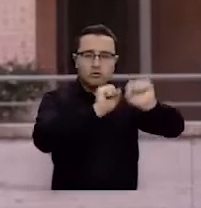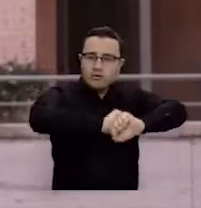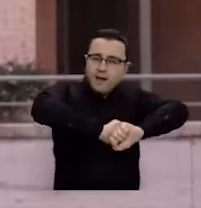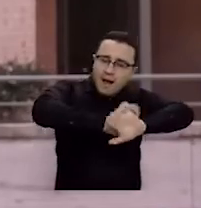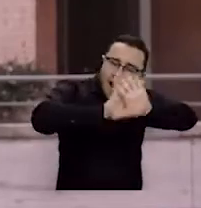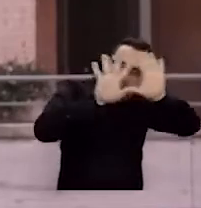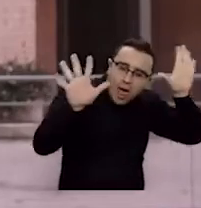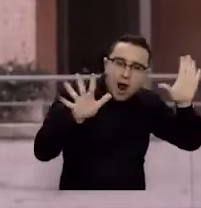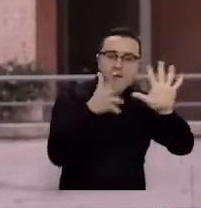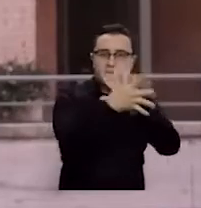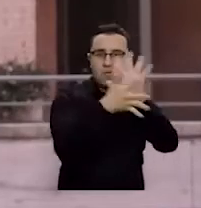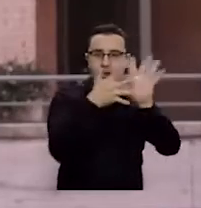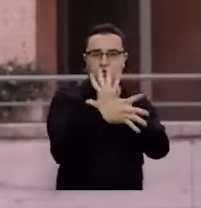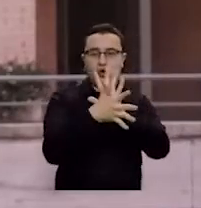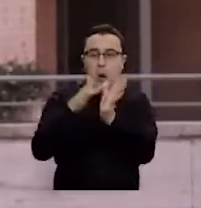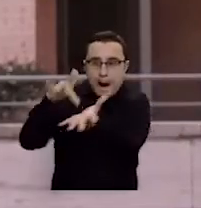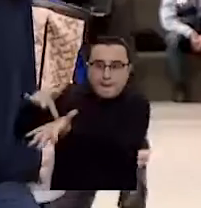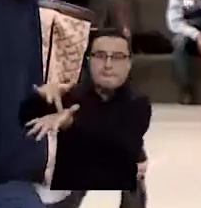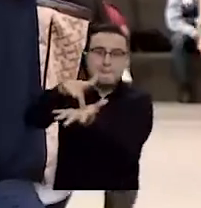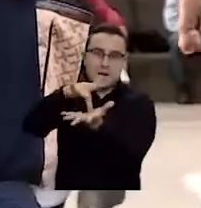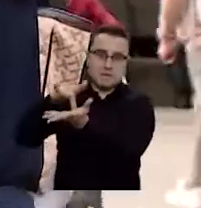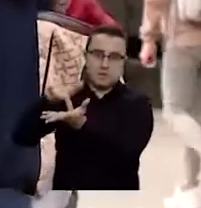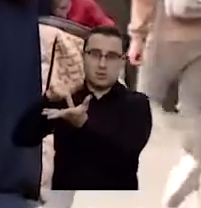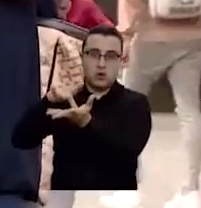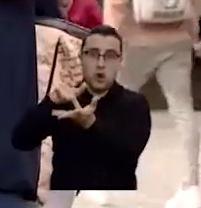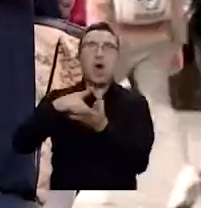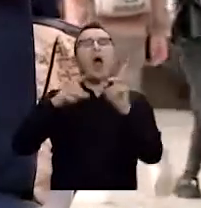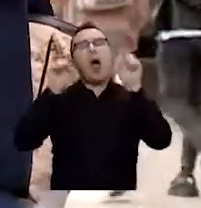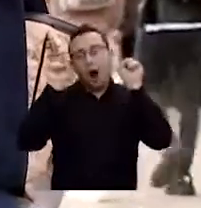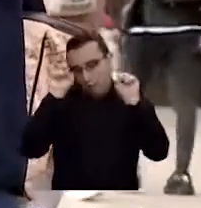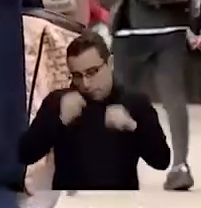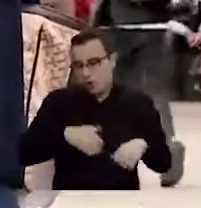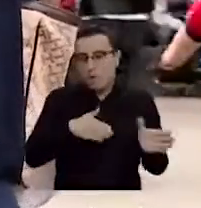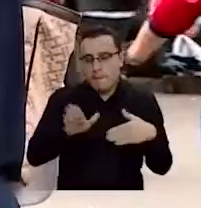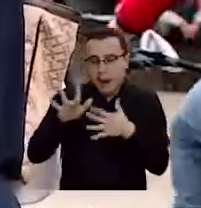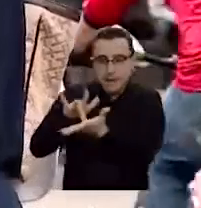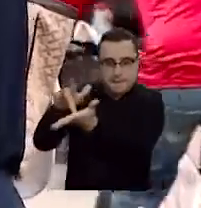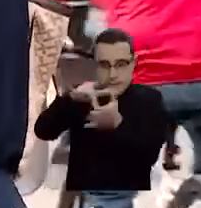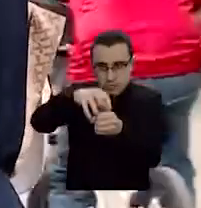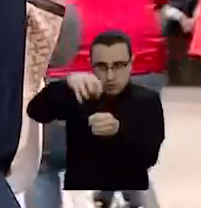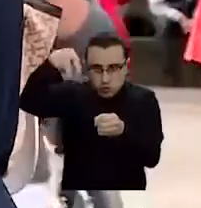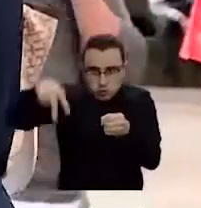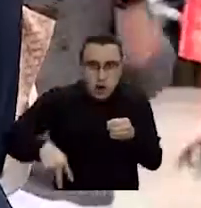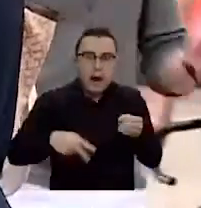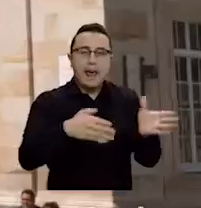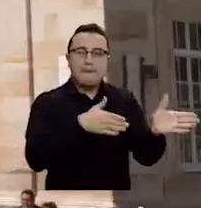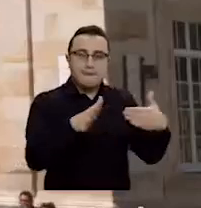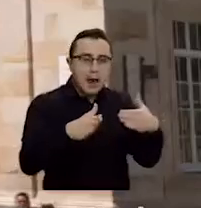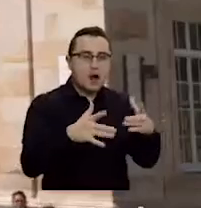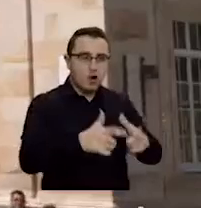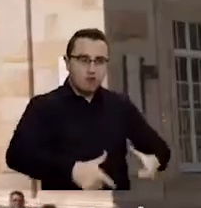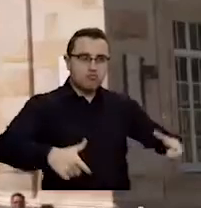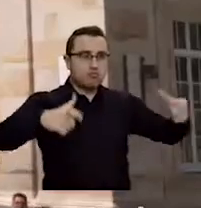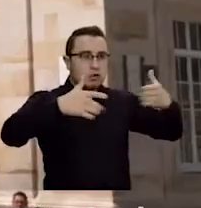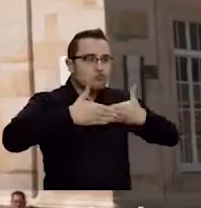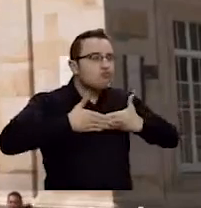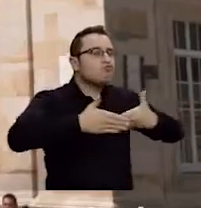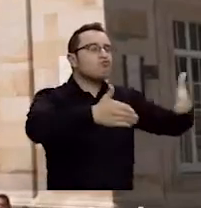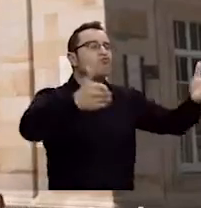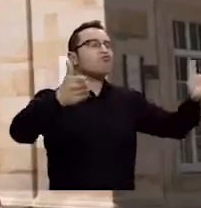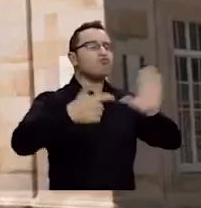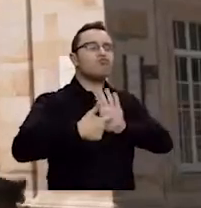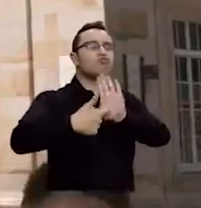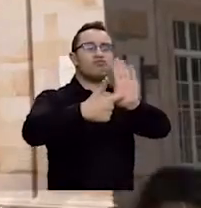transparencia y el eje de participación. Por eso contamos con el Plan de Participación Ciudadana, el Plan de Congreso Abierto